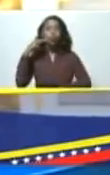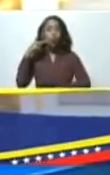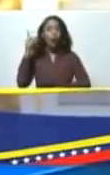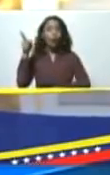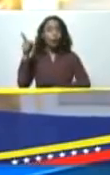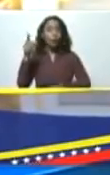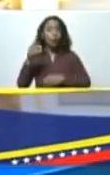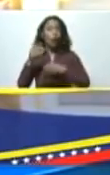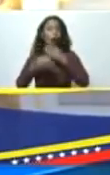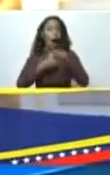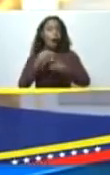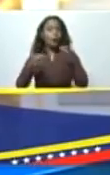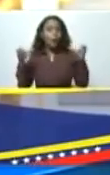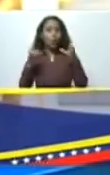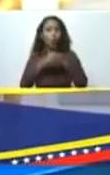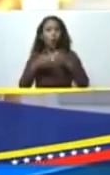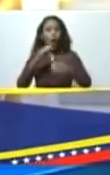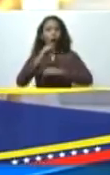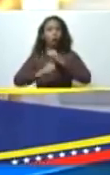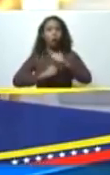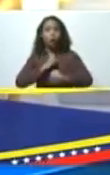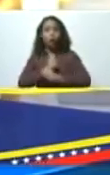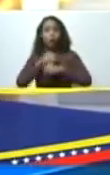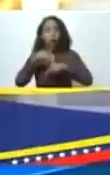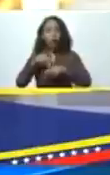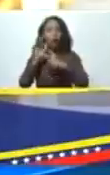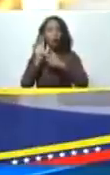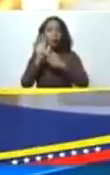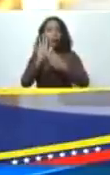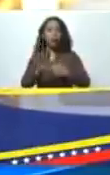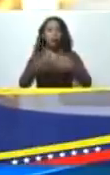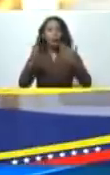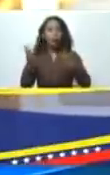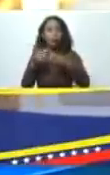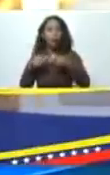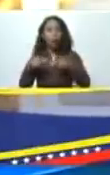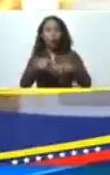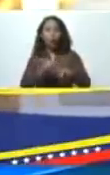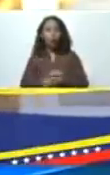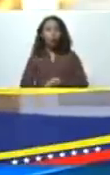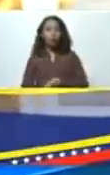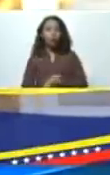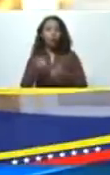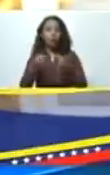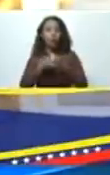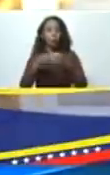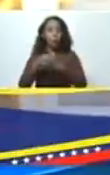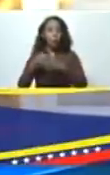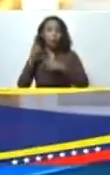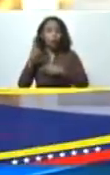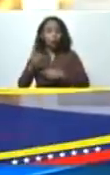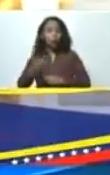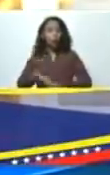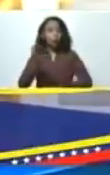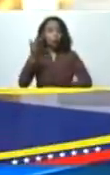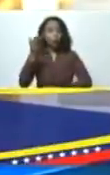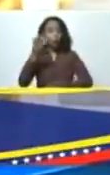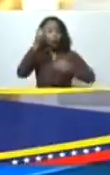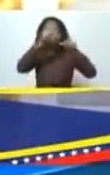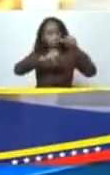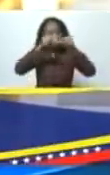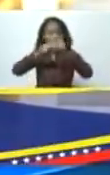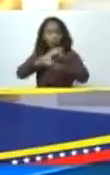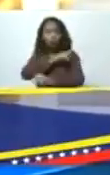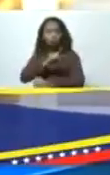deriva de las reuniones con las asociaciones. Aquí hay representantes de estos sectores y es ser muy riguroso en el cumplimiento